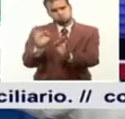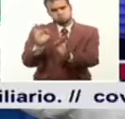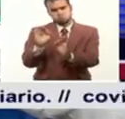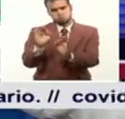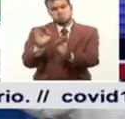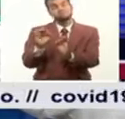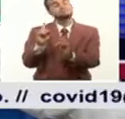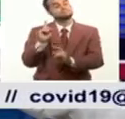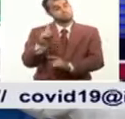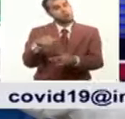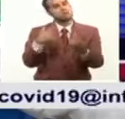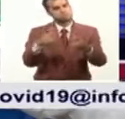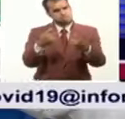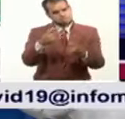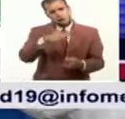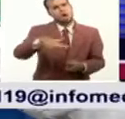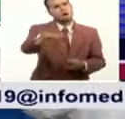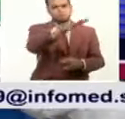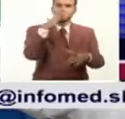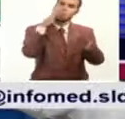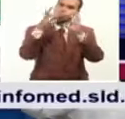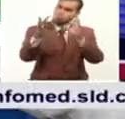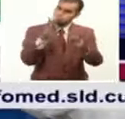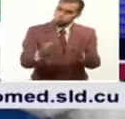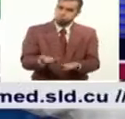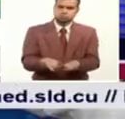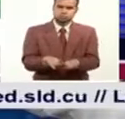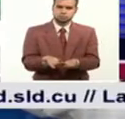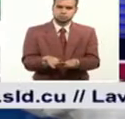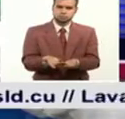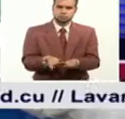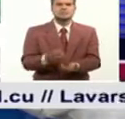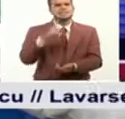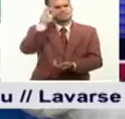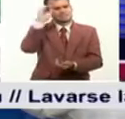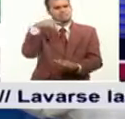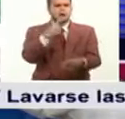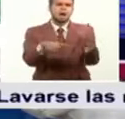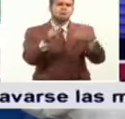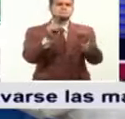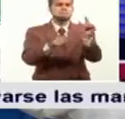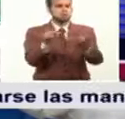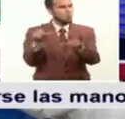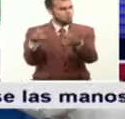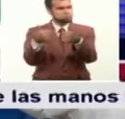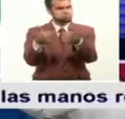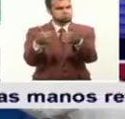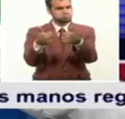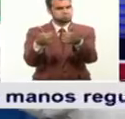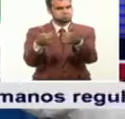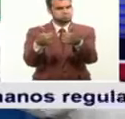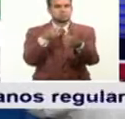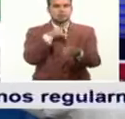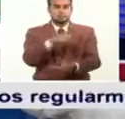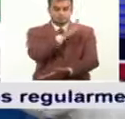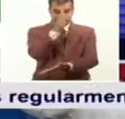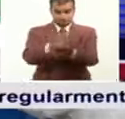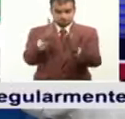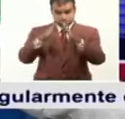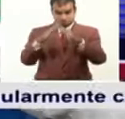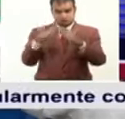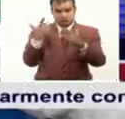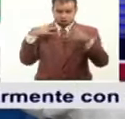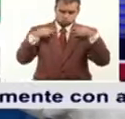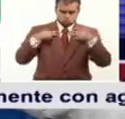tener los cuidados que sabemos y que algunas personas la cumplen. Llegan, se quitan la ropa, se lavan las